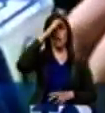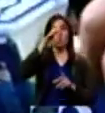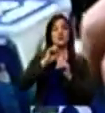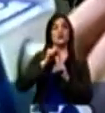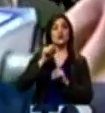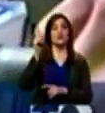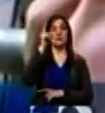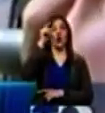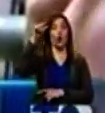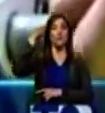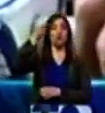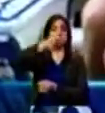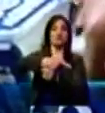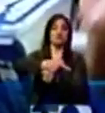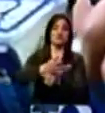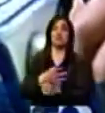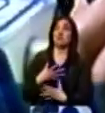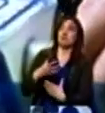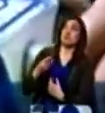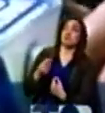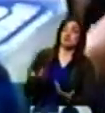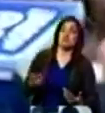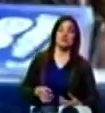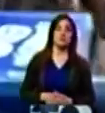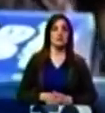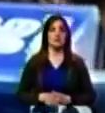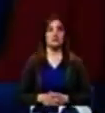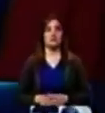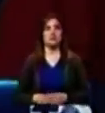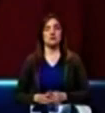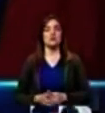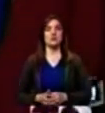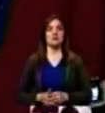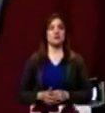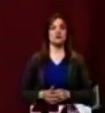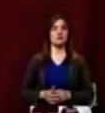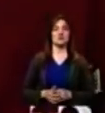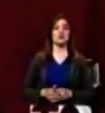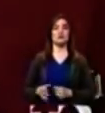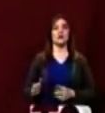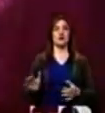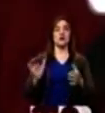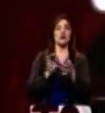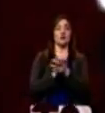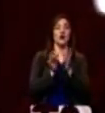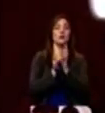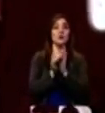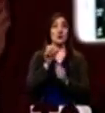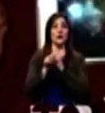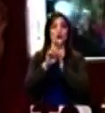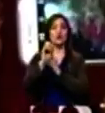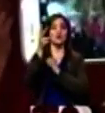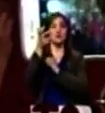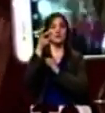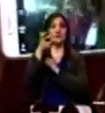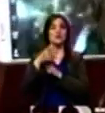porque están bajo un gobierno autoritario que les da órdenes de agir de modo autoritario. Ni siquiera el matrimonio ancestral celebrado en 2013 entre